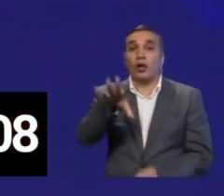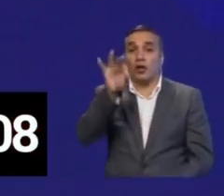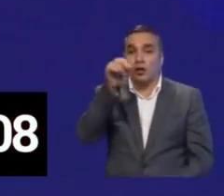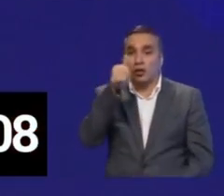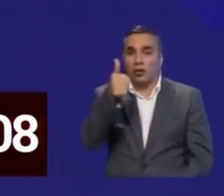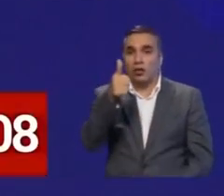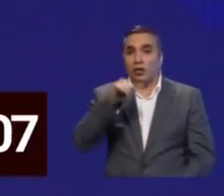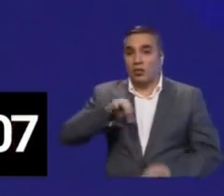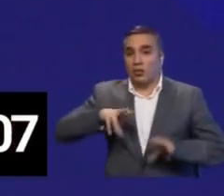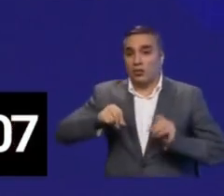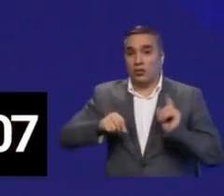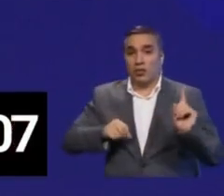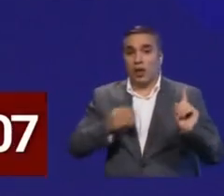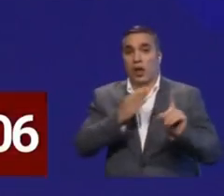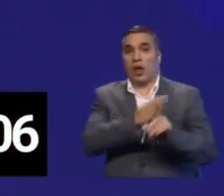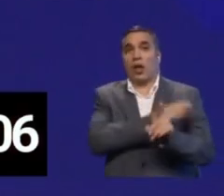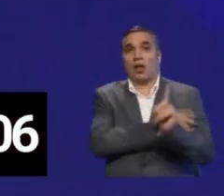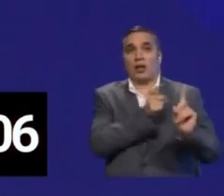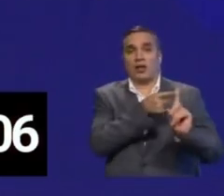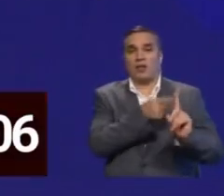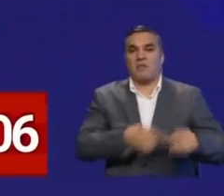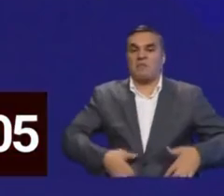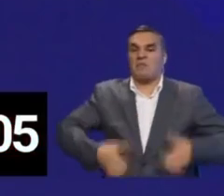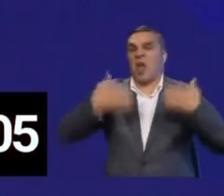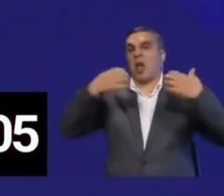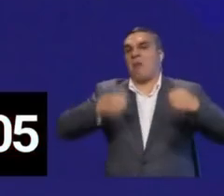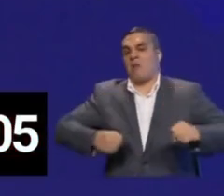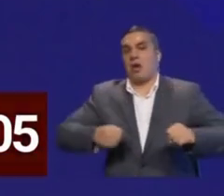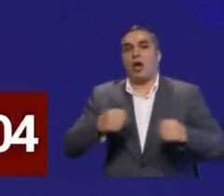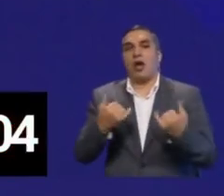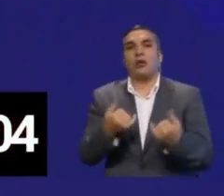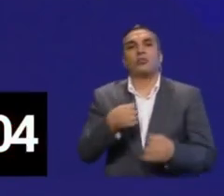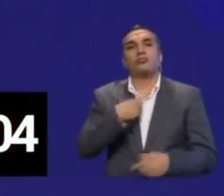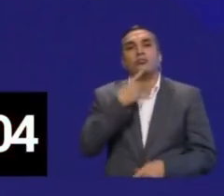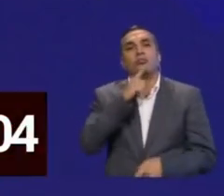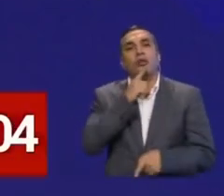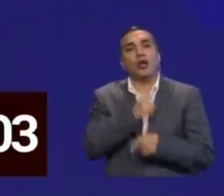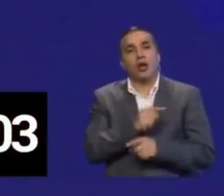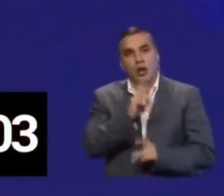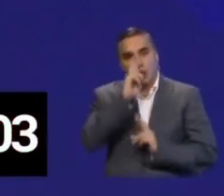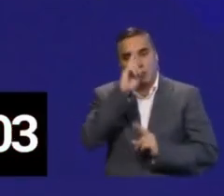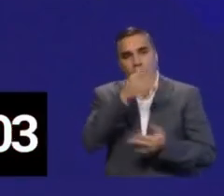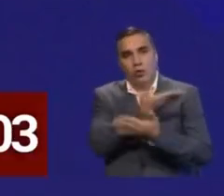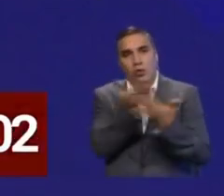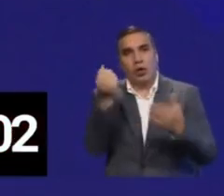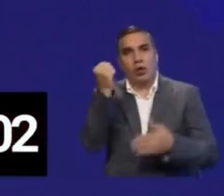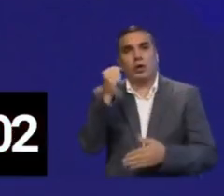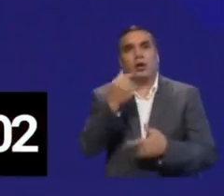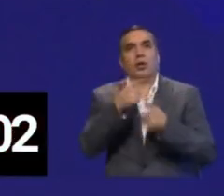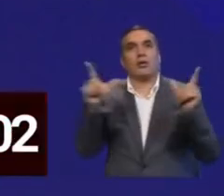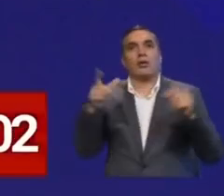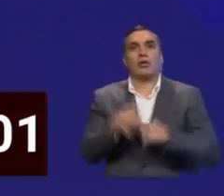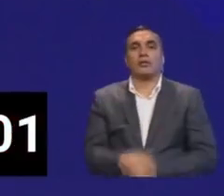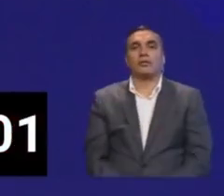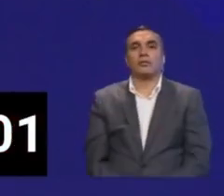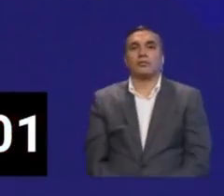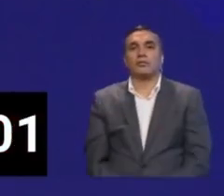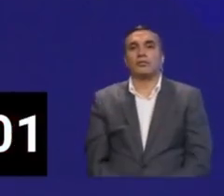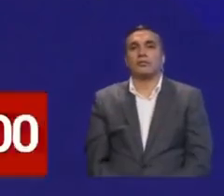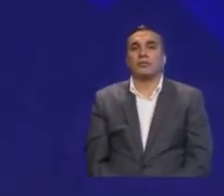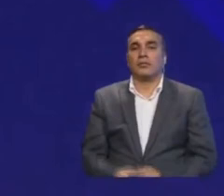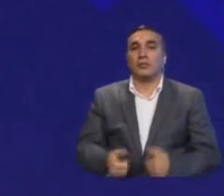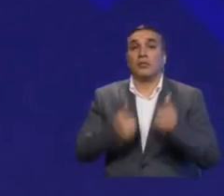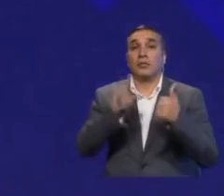la corrupción del pasado, la prepotencia y la honestidad y el respeto de los derechos y las libertades.